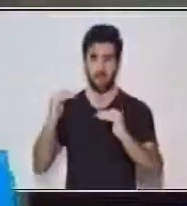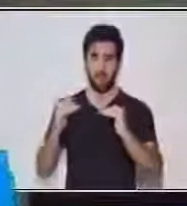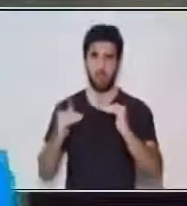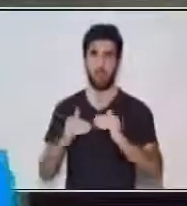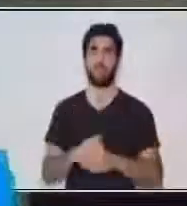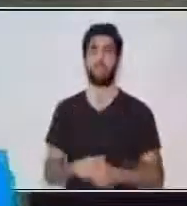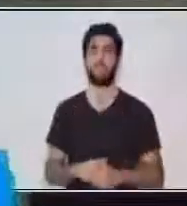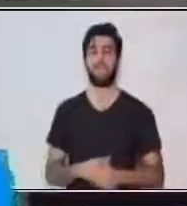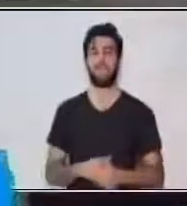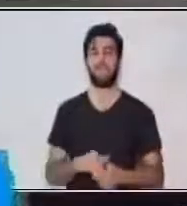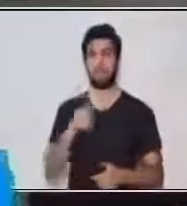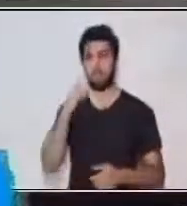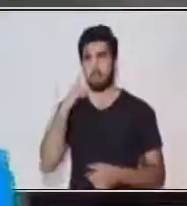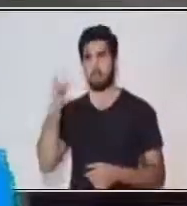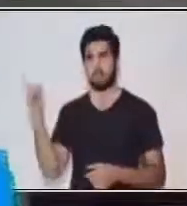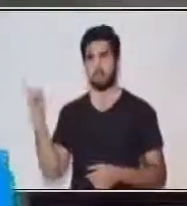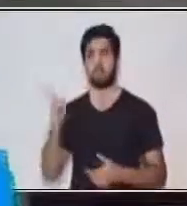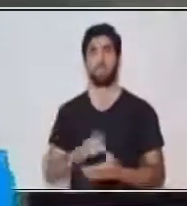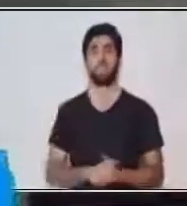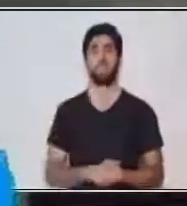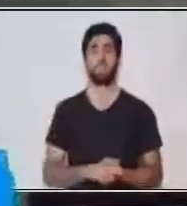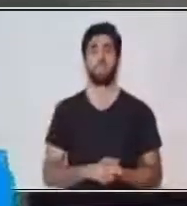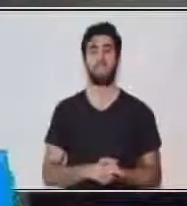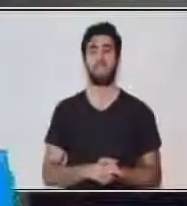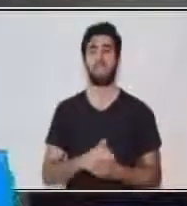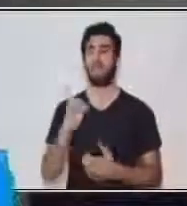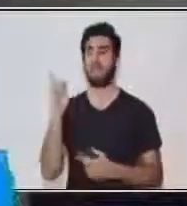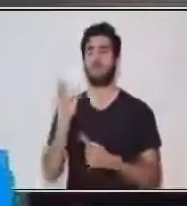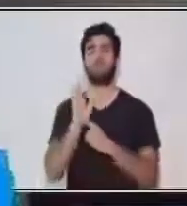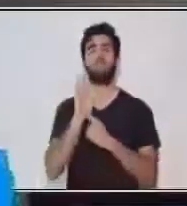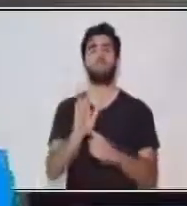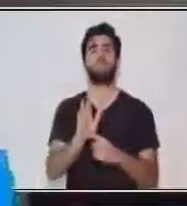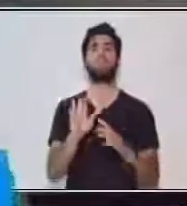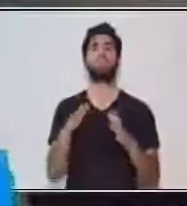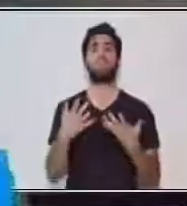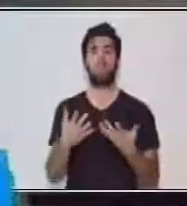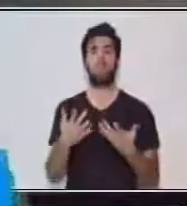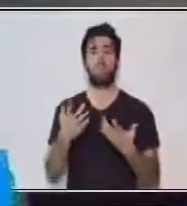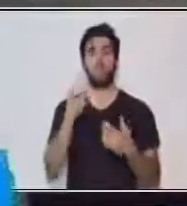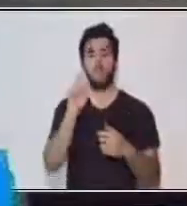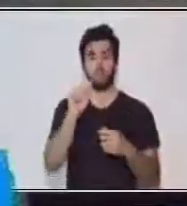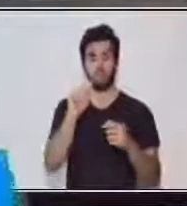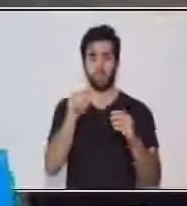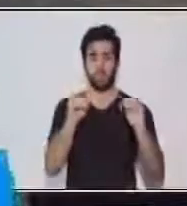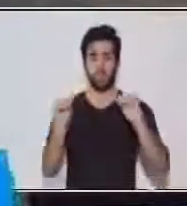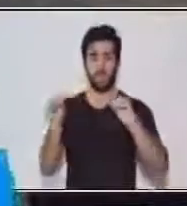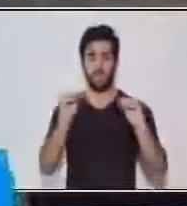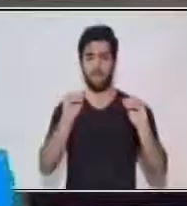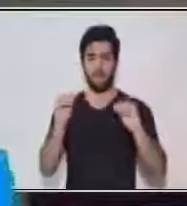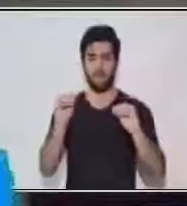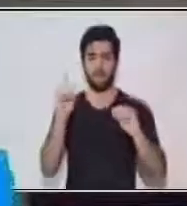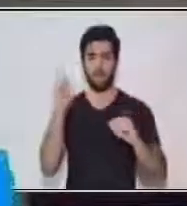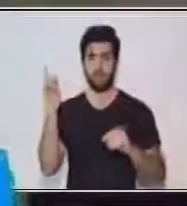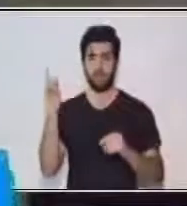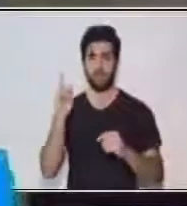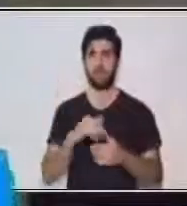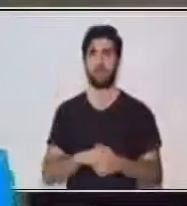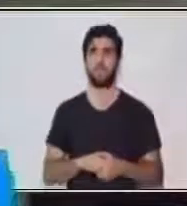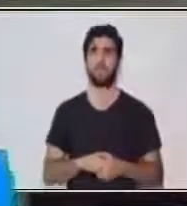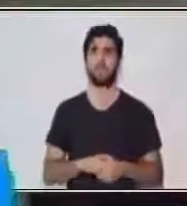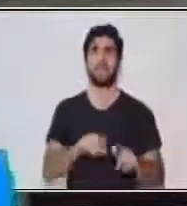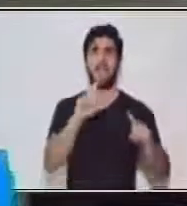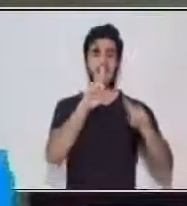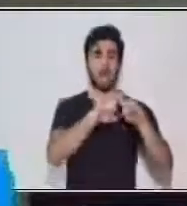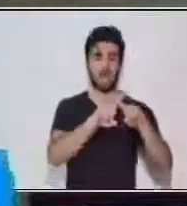este eje de acá. Y también va a representar nuestra posición inicial 0. X